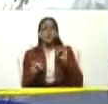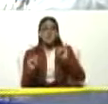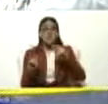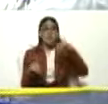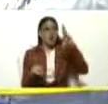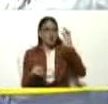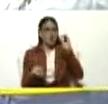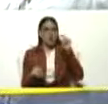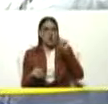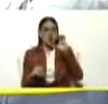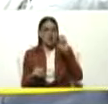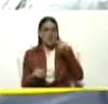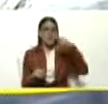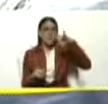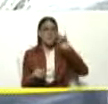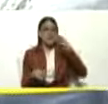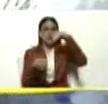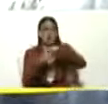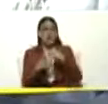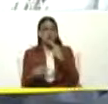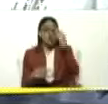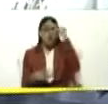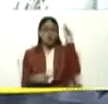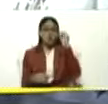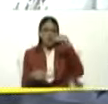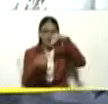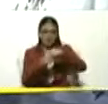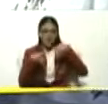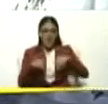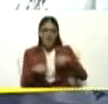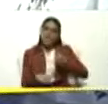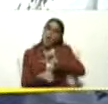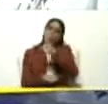Pinto. Gracias. Otro éxito,